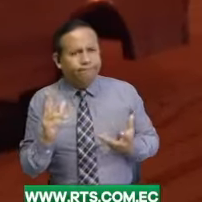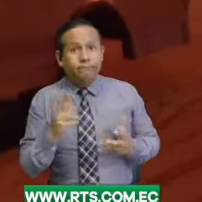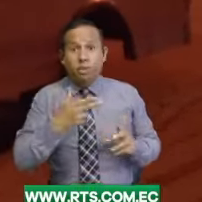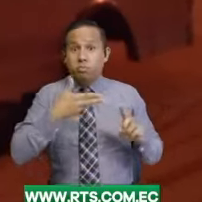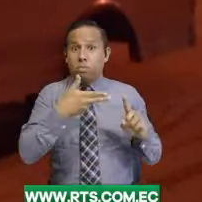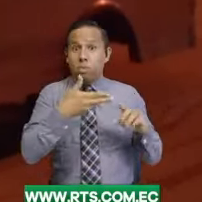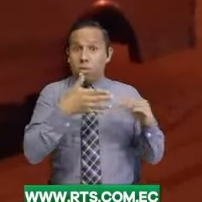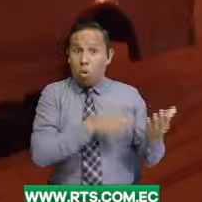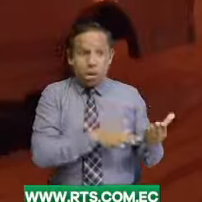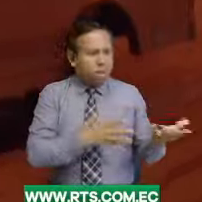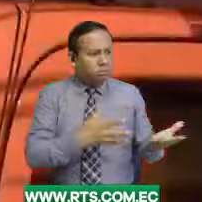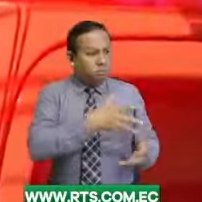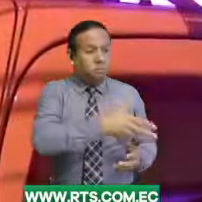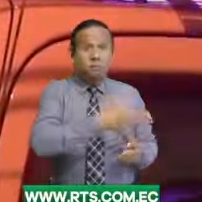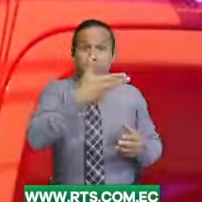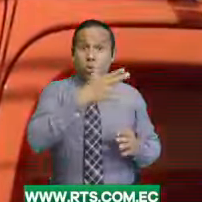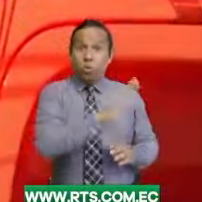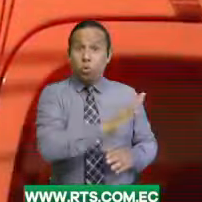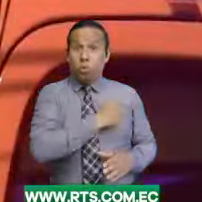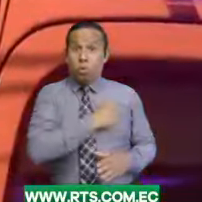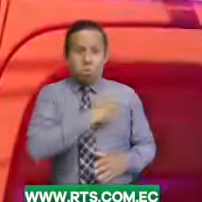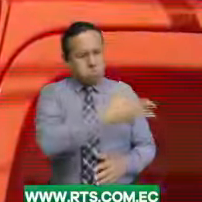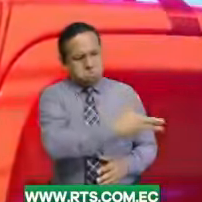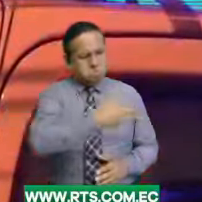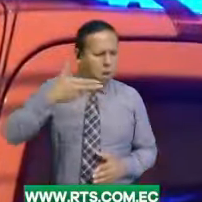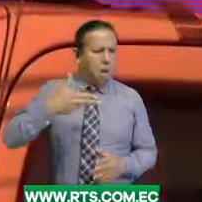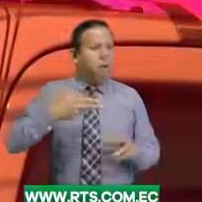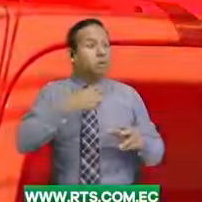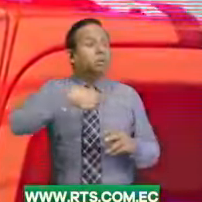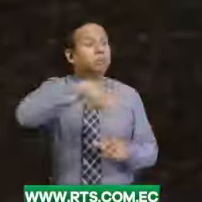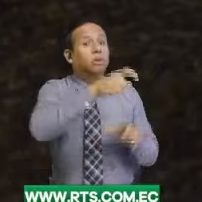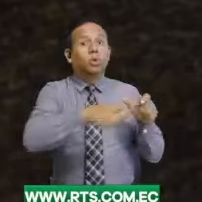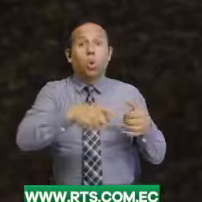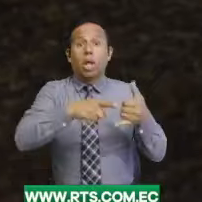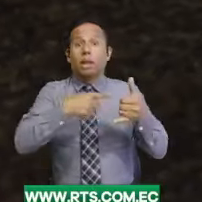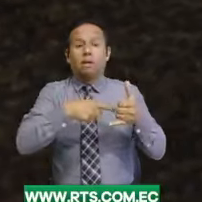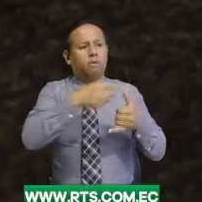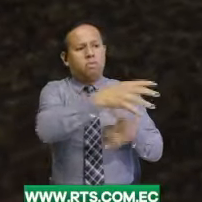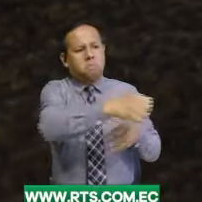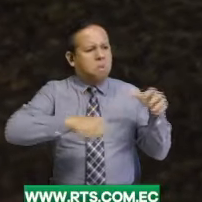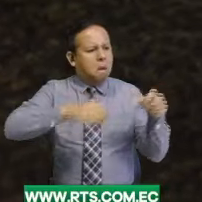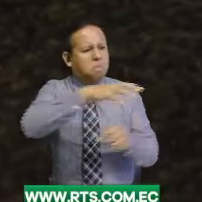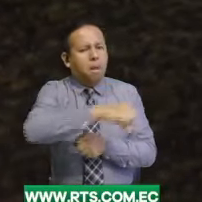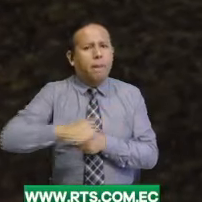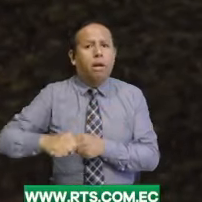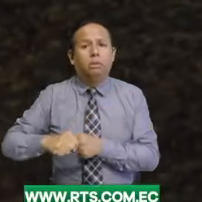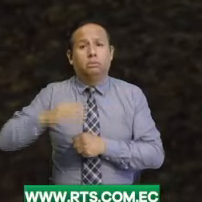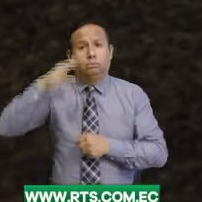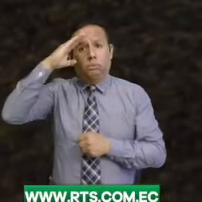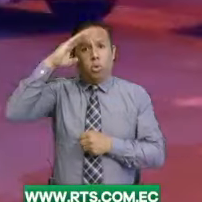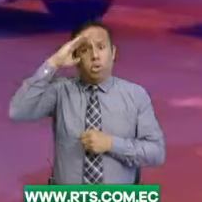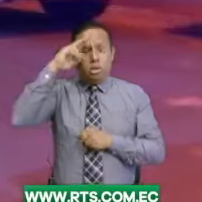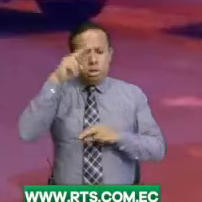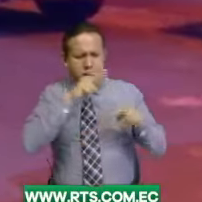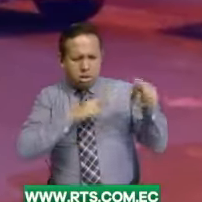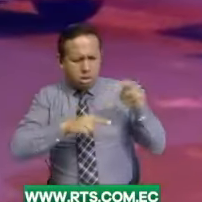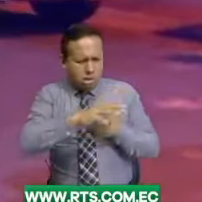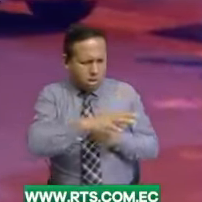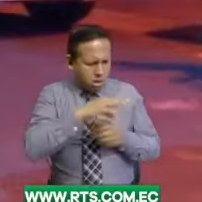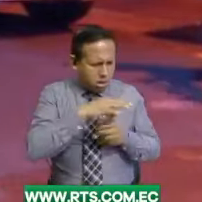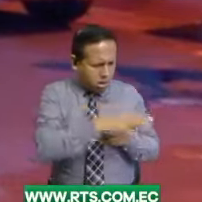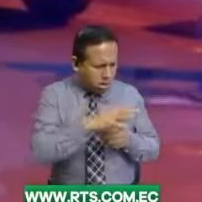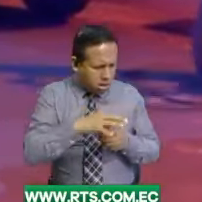vida, se llevaron su pistola y también los teléfonos de varios testigos. Agentes de criminalística levantaron 7 vainas percutidas o casquillos